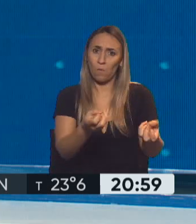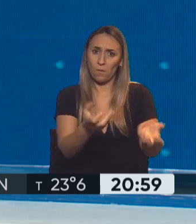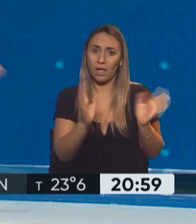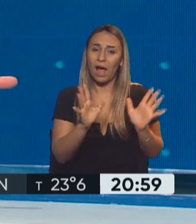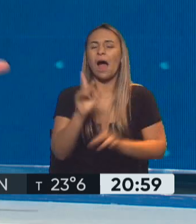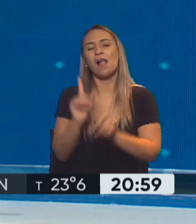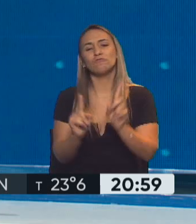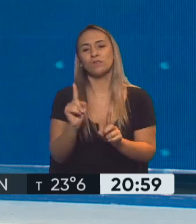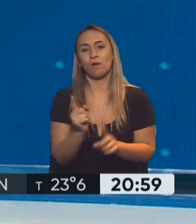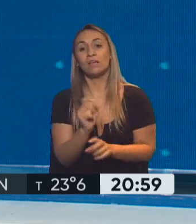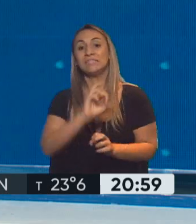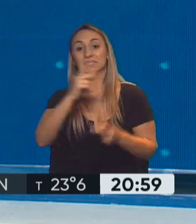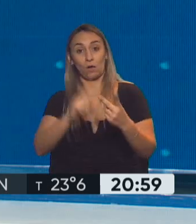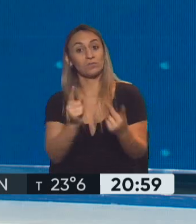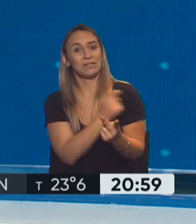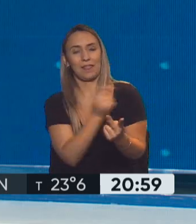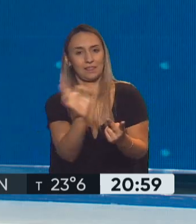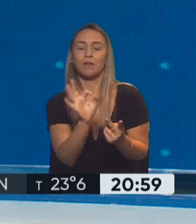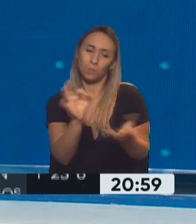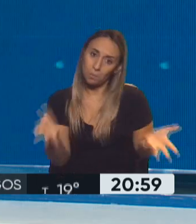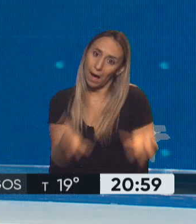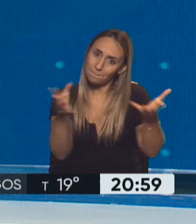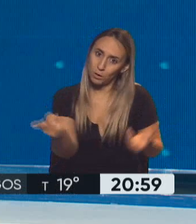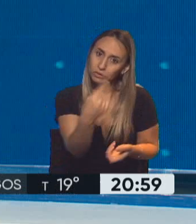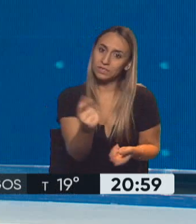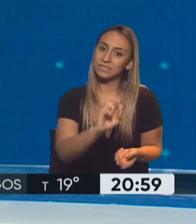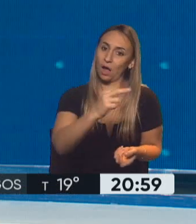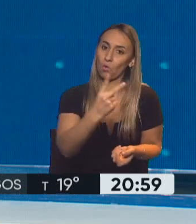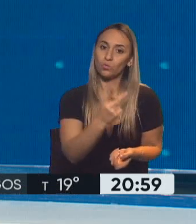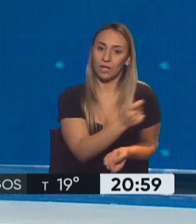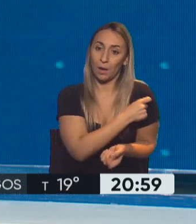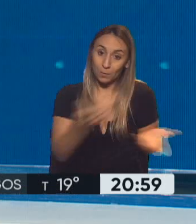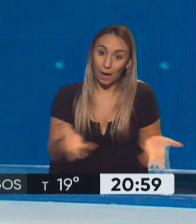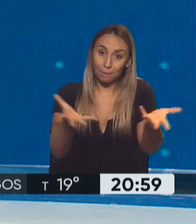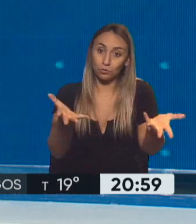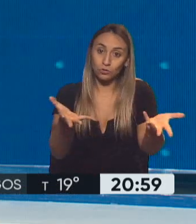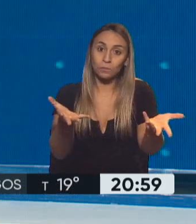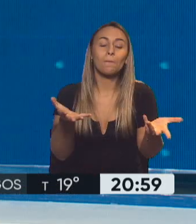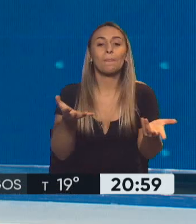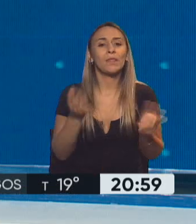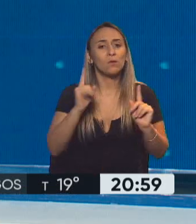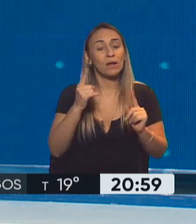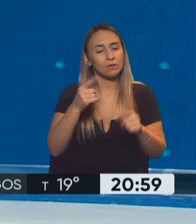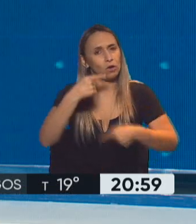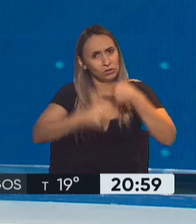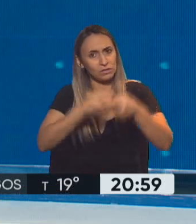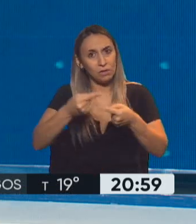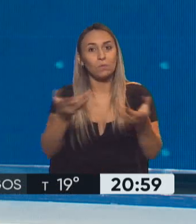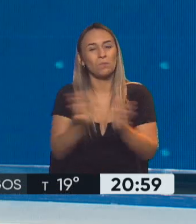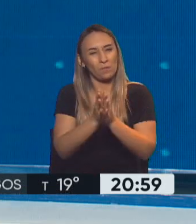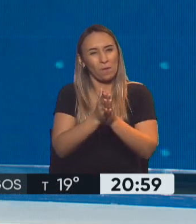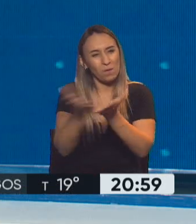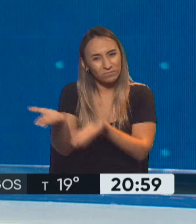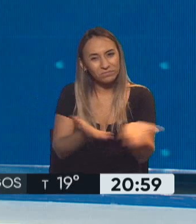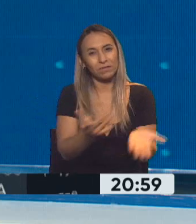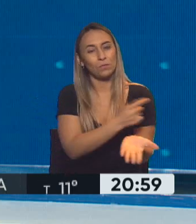hay algunos que no se dieron la segunda dosis bueno vayan a darse la segunda dosis pero tenemos que seguir invitando convocando vacunarse porque las